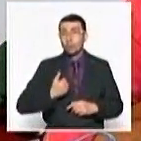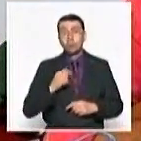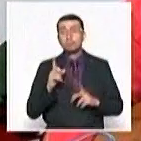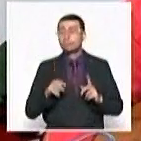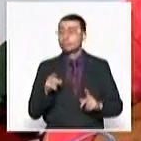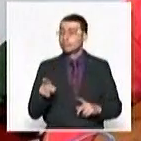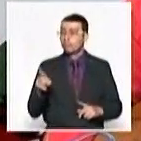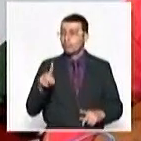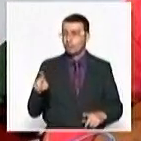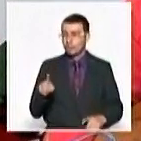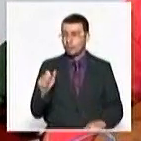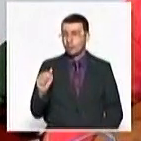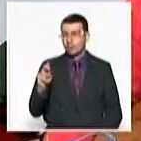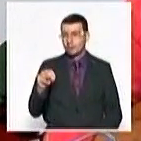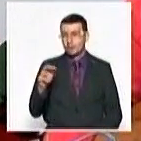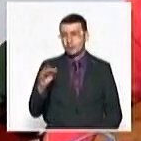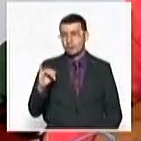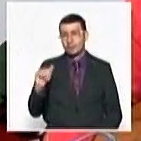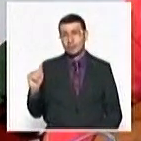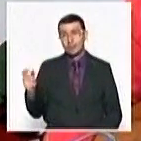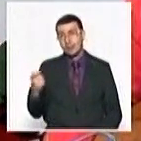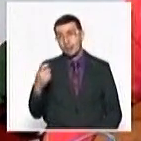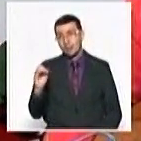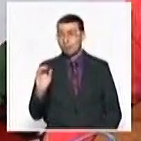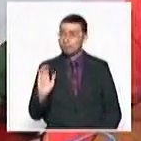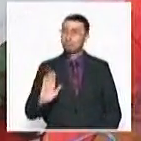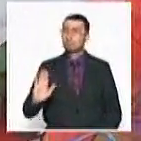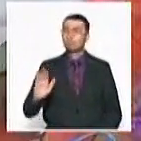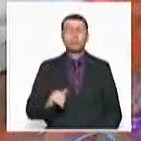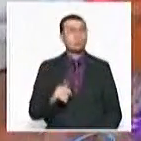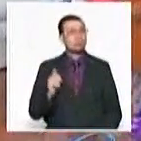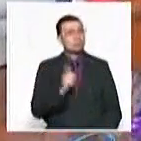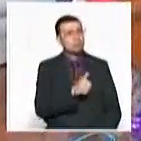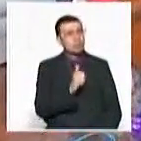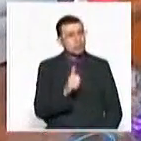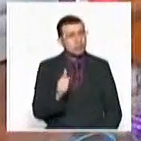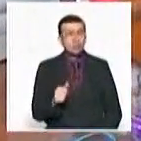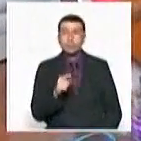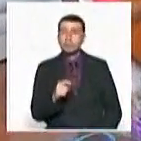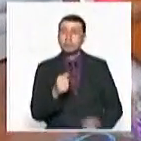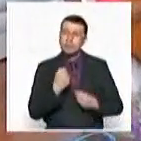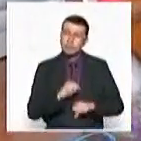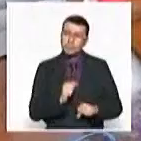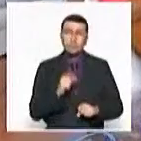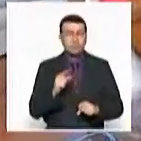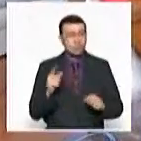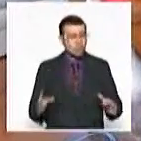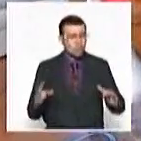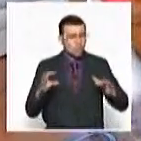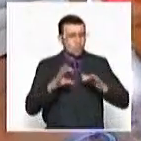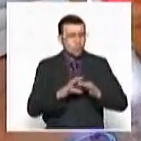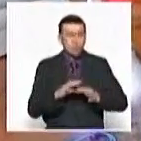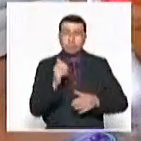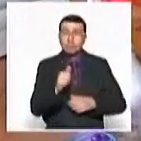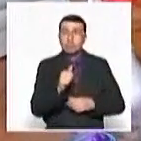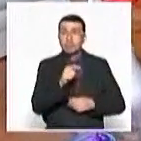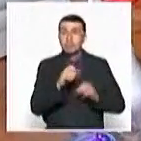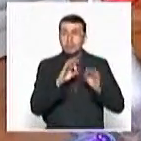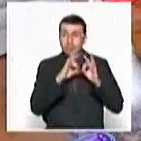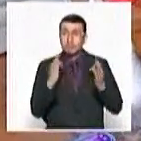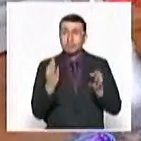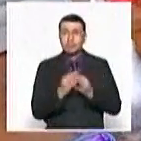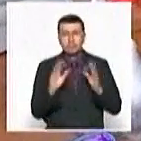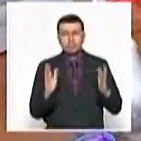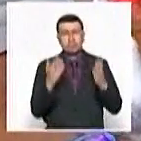con estos villancicos, y ustedes traten en lo posible de unir a sus familias, a todos los